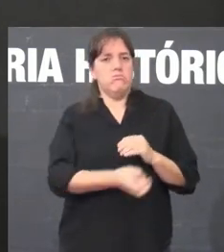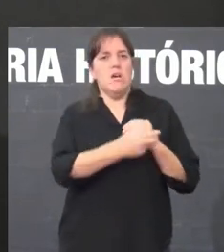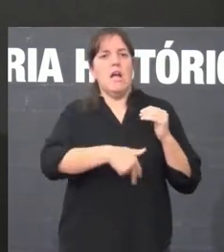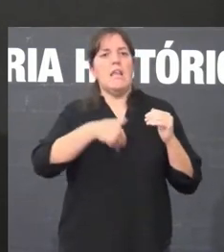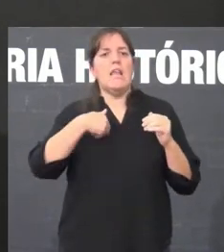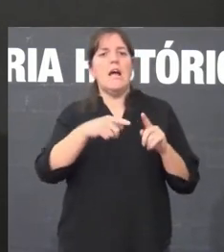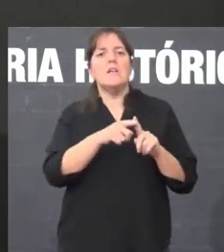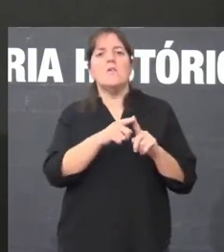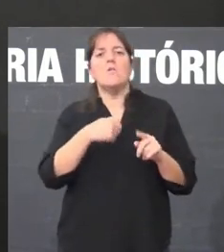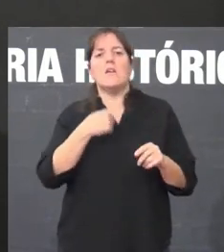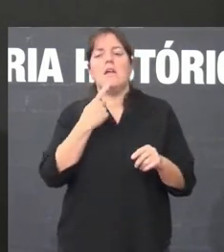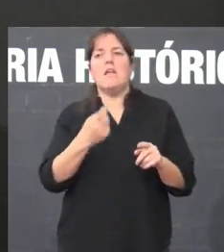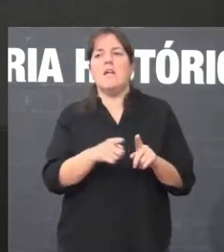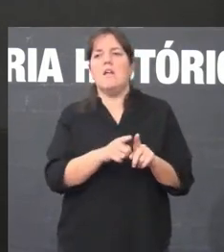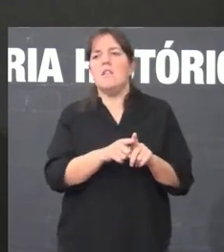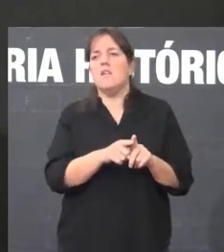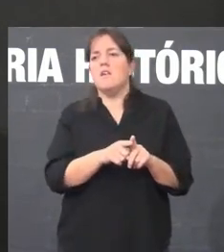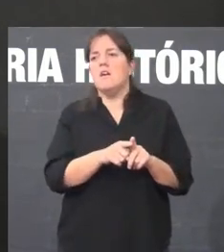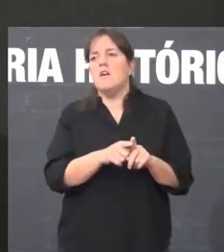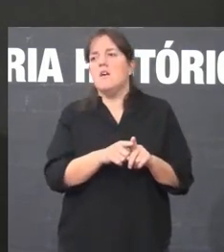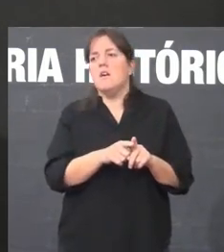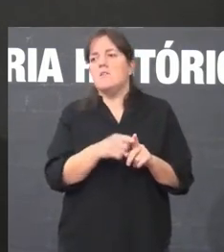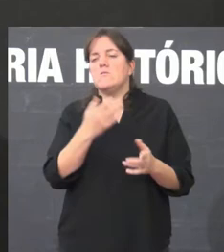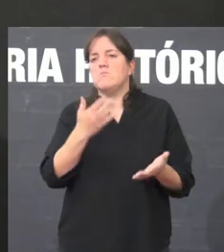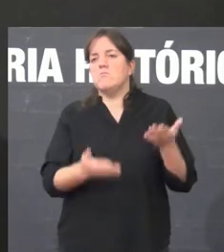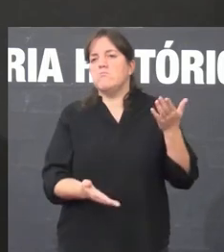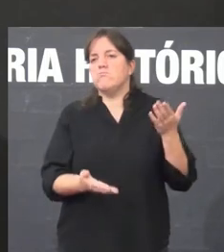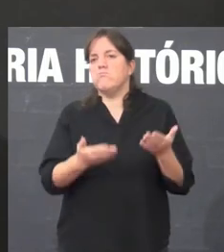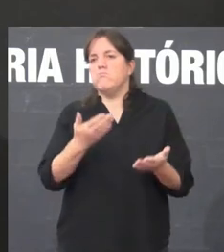es muy equiparable, además lo que hicieron